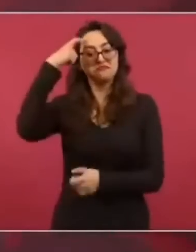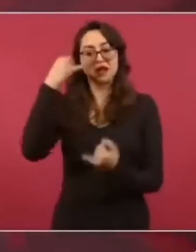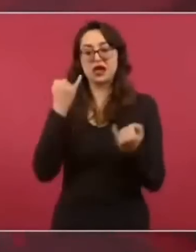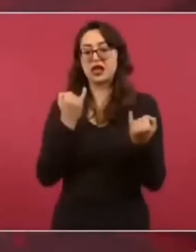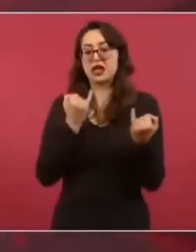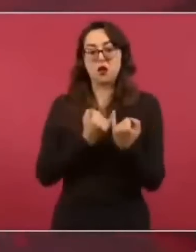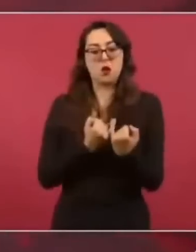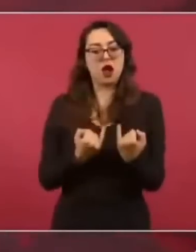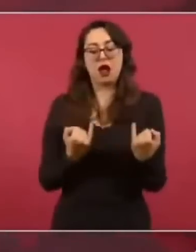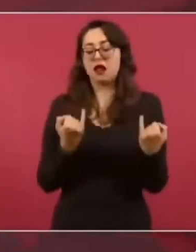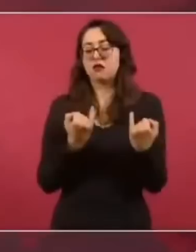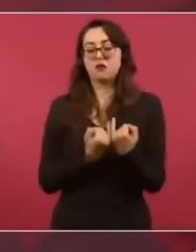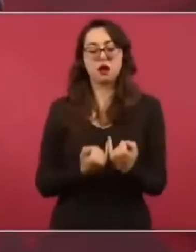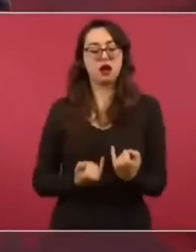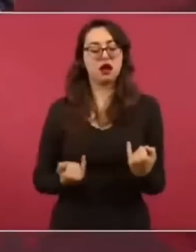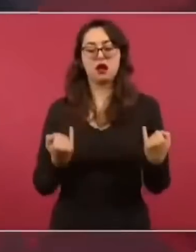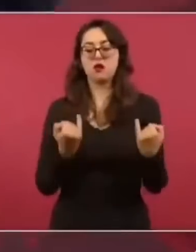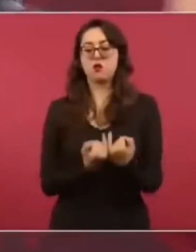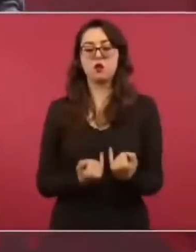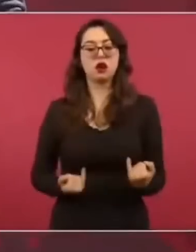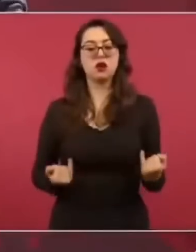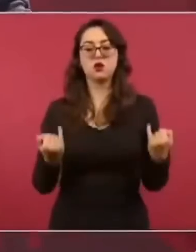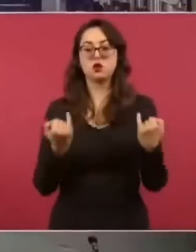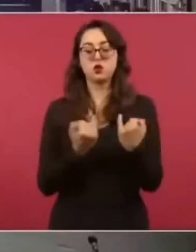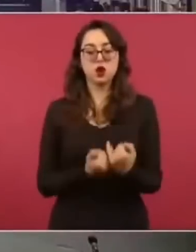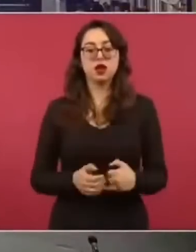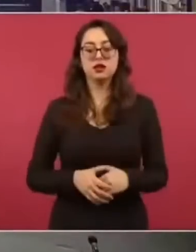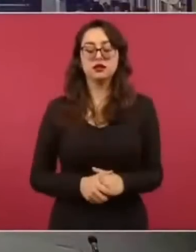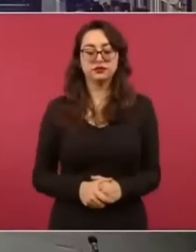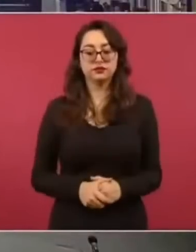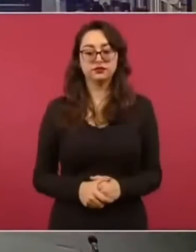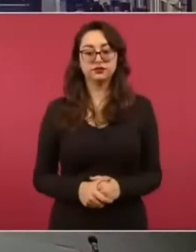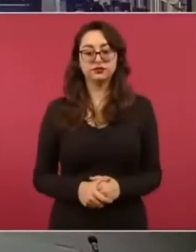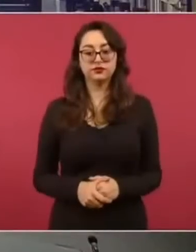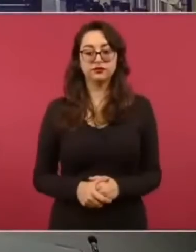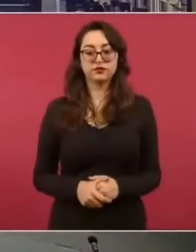a pesar de sus diferencias